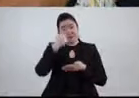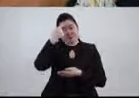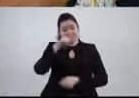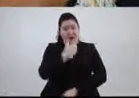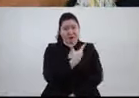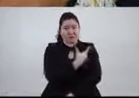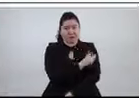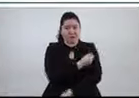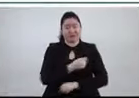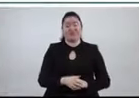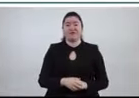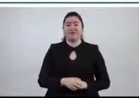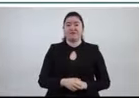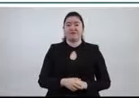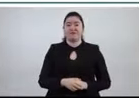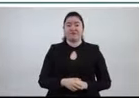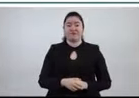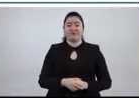La siguiente, por favor.